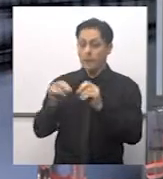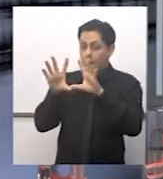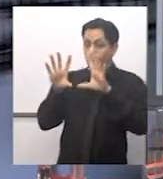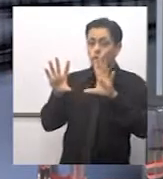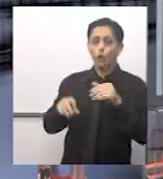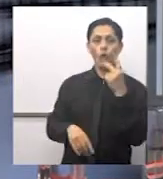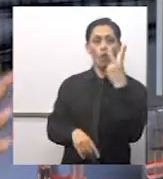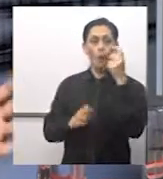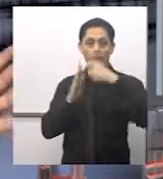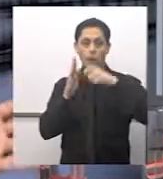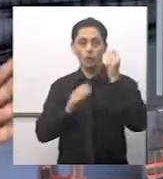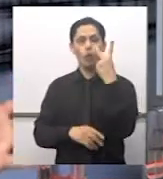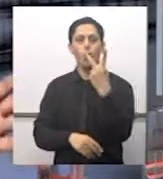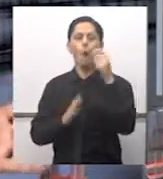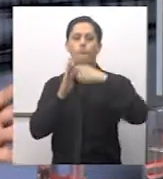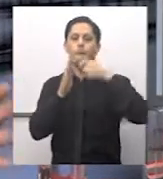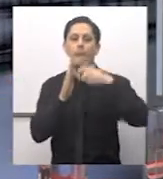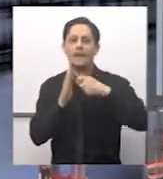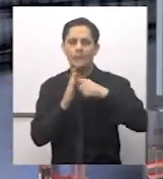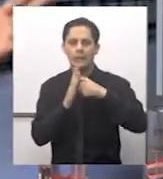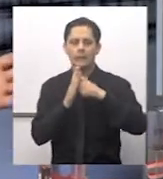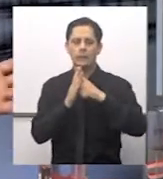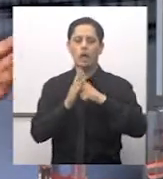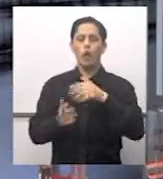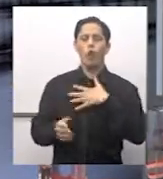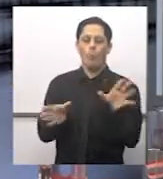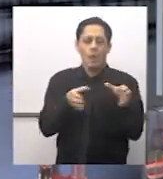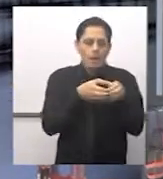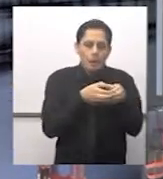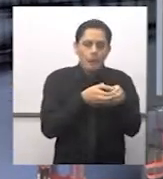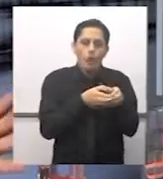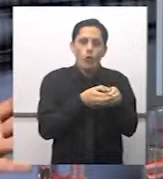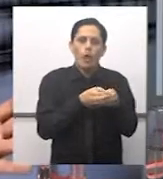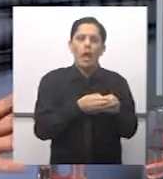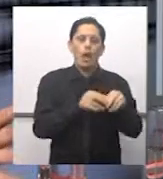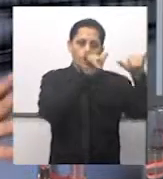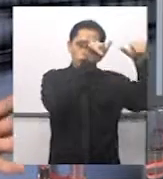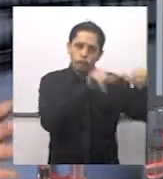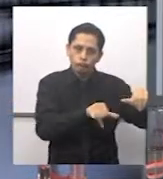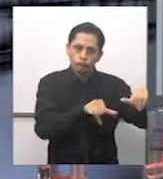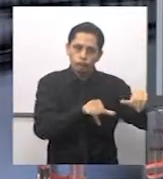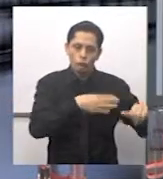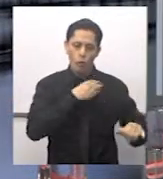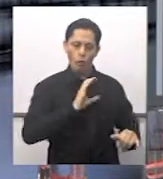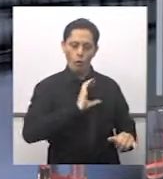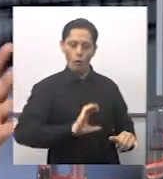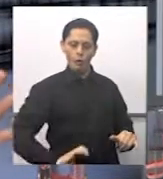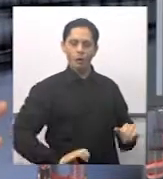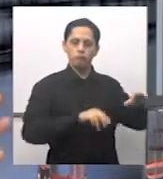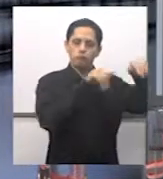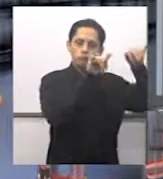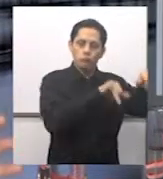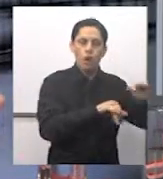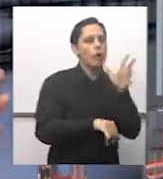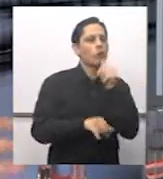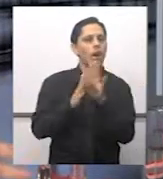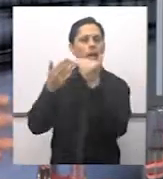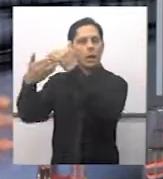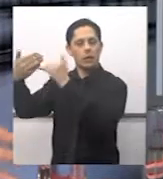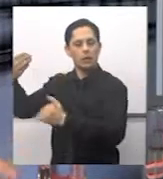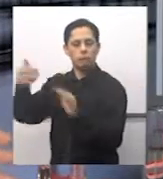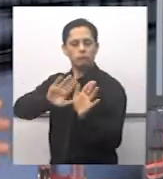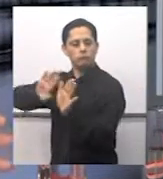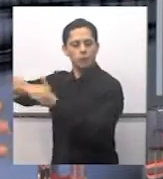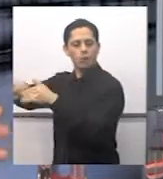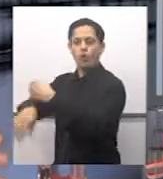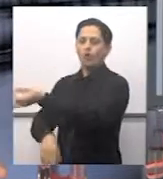impresionó durante 2 meses. Yo estuve prácticamente 2 meses con mi equipo de gobierno instalado en el territorio. No tuvimos otra agenda que solucionar lo que